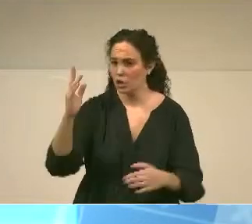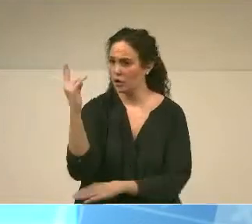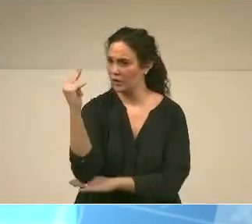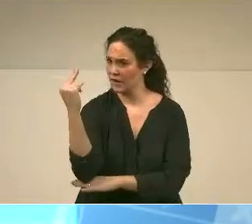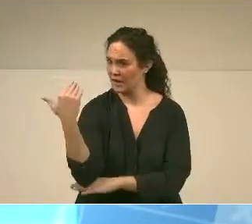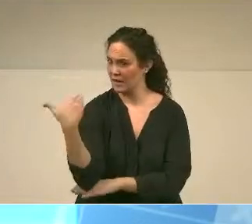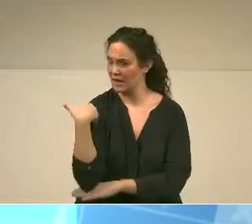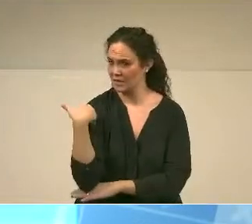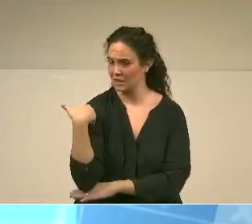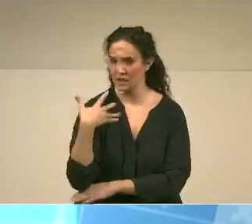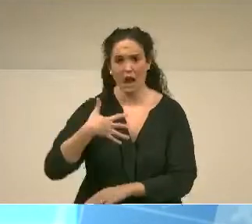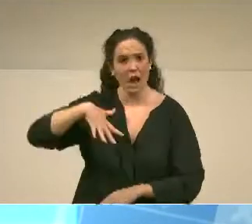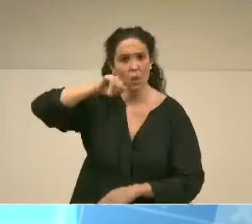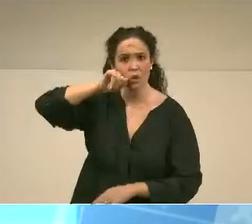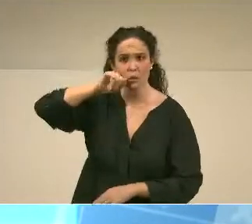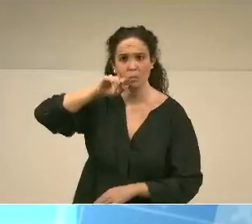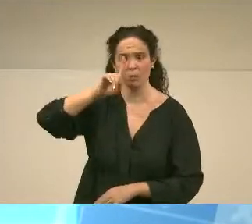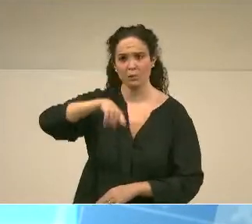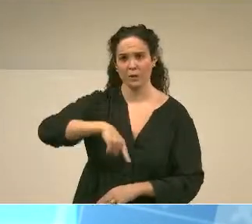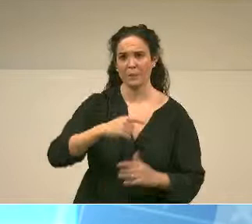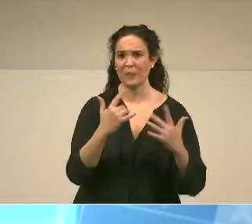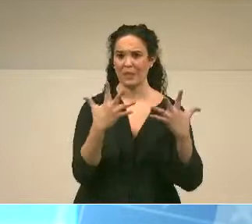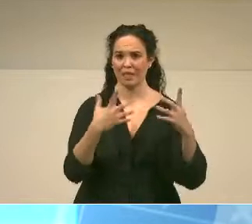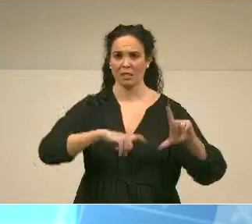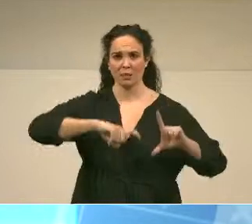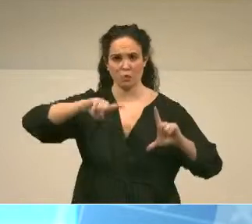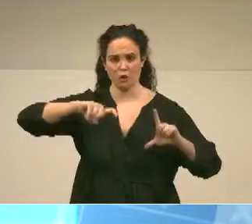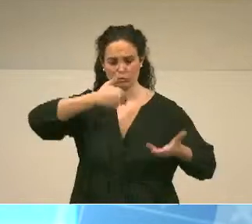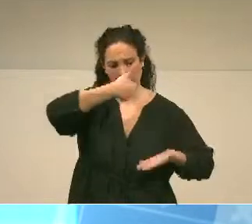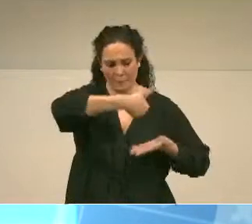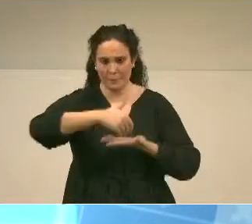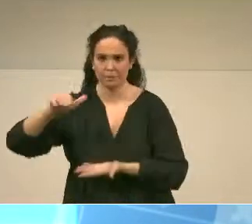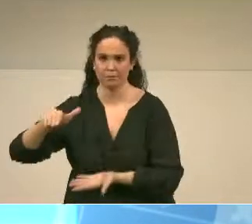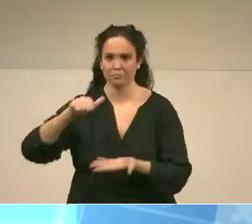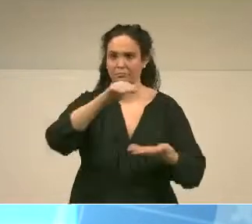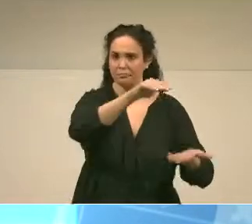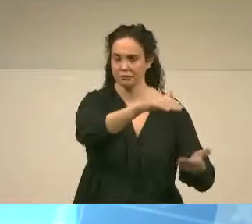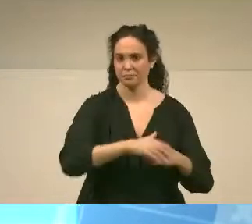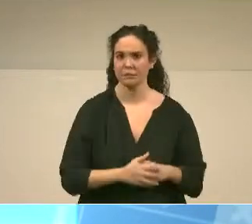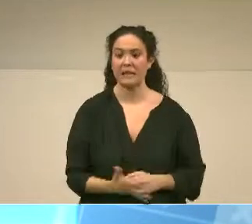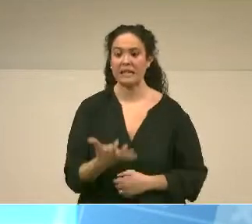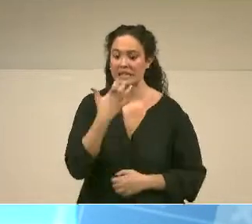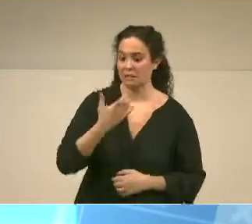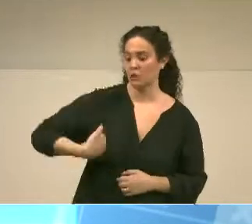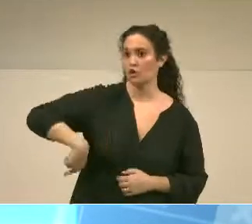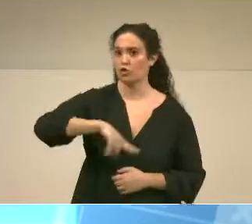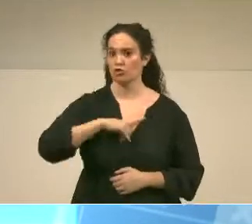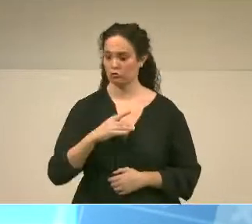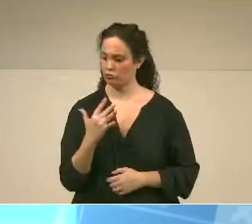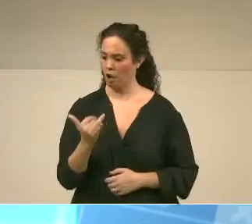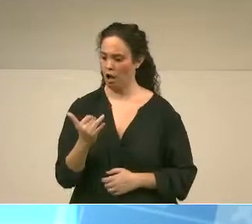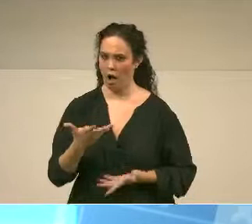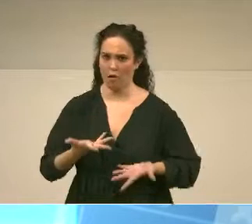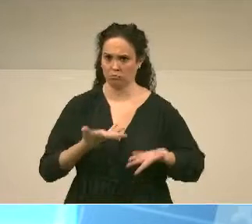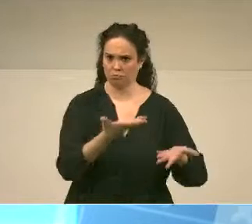última hora nos pidieron otros 10 monitores de constantes. A aquello que nosotros podamos ayudarles, como no puede